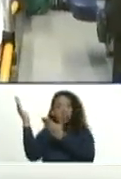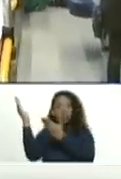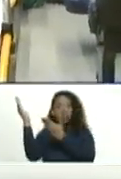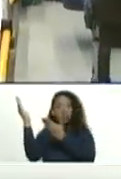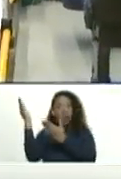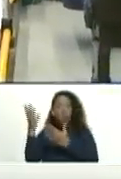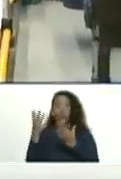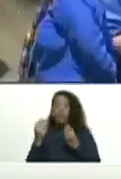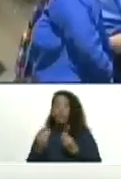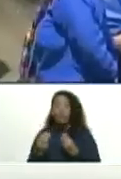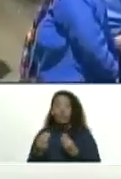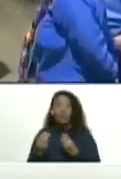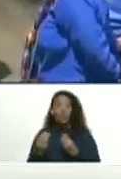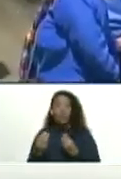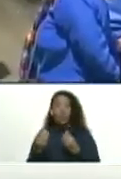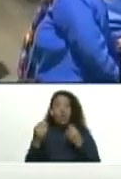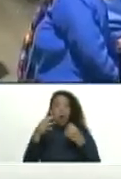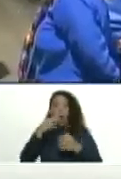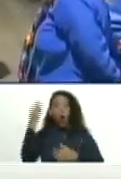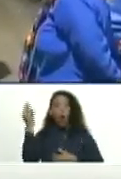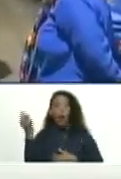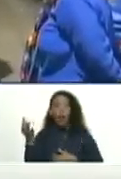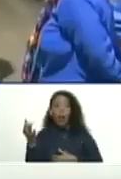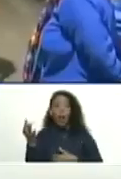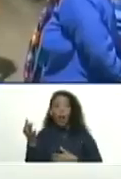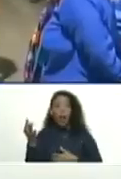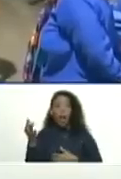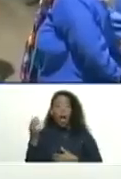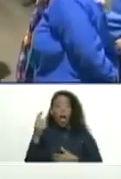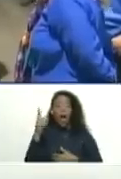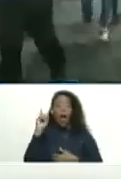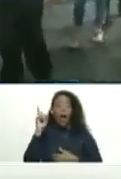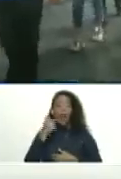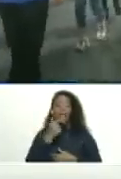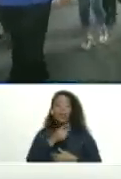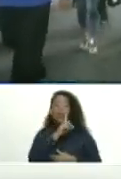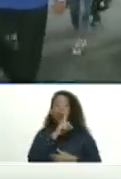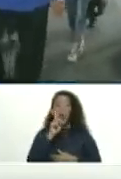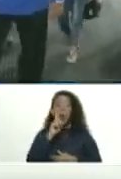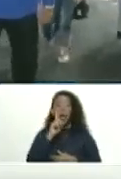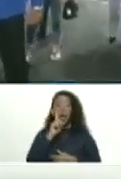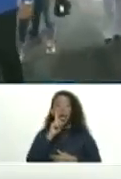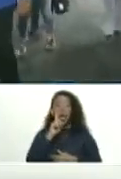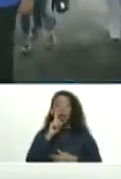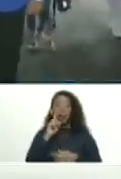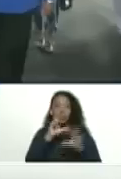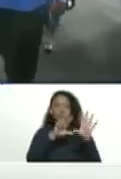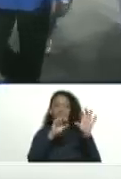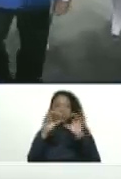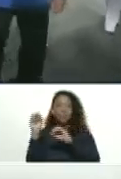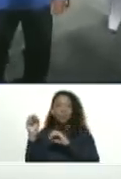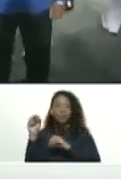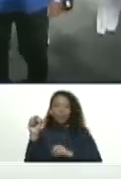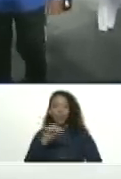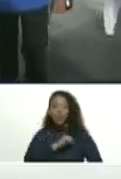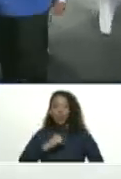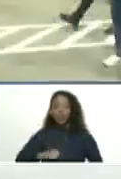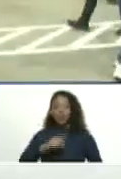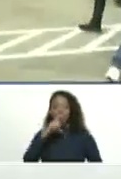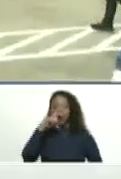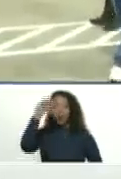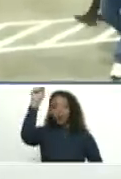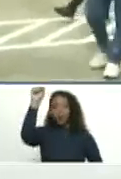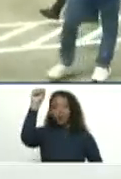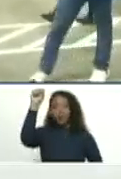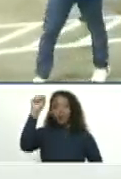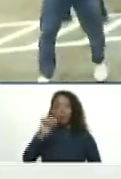Lacaba. ¿Ah? Lacaba lo ha llamado 800 superbigotes, pues. Ahí estuvimos